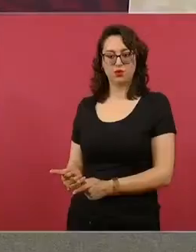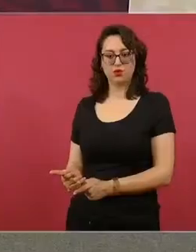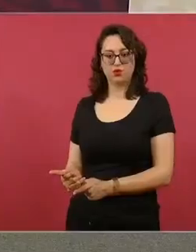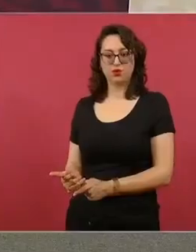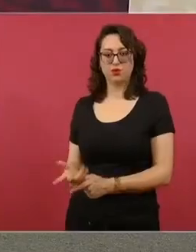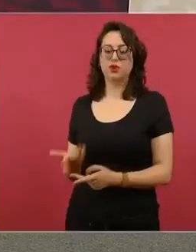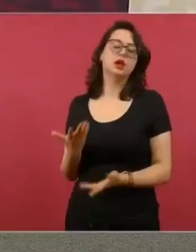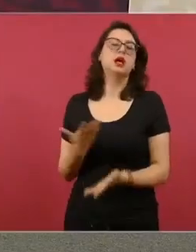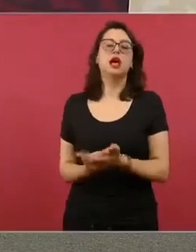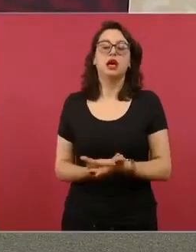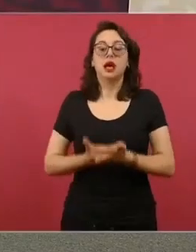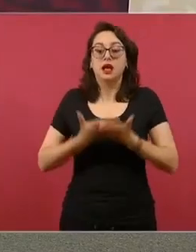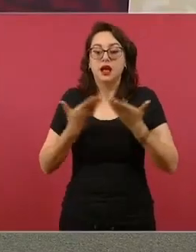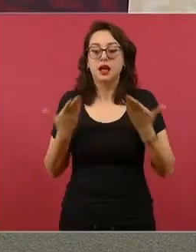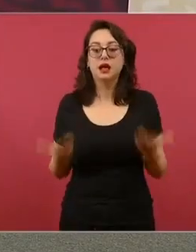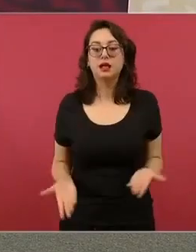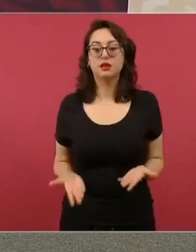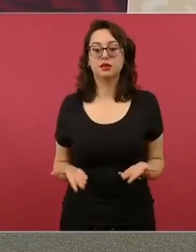Entonces,